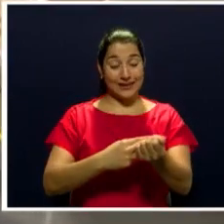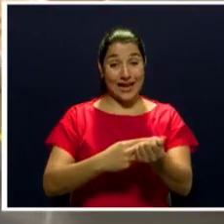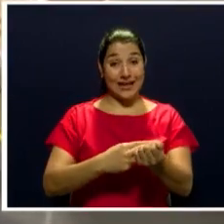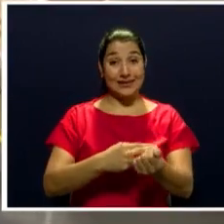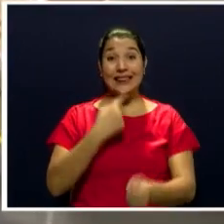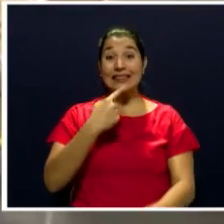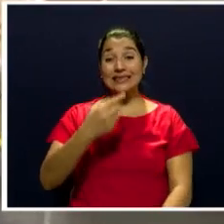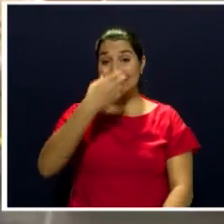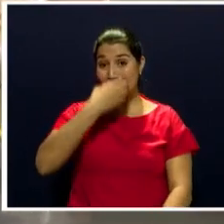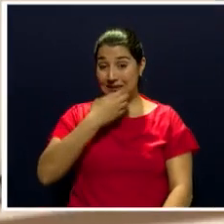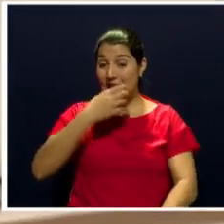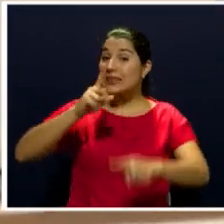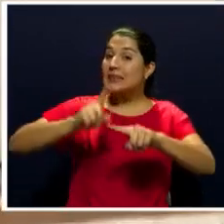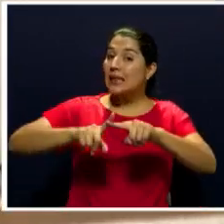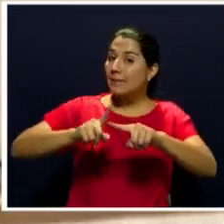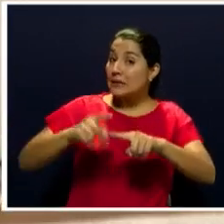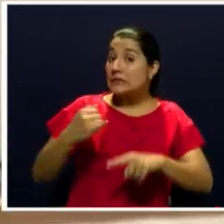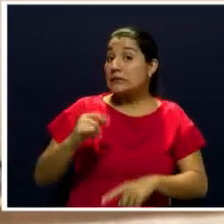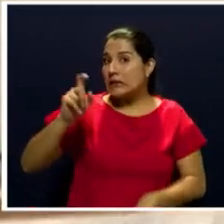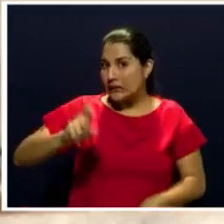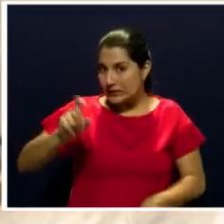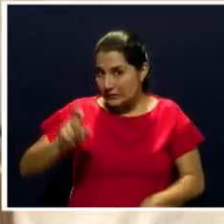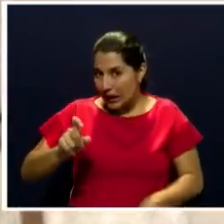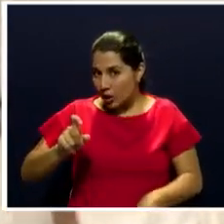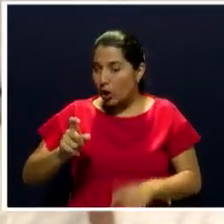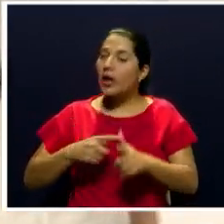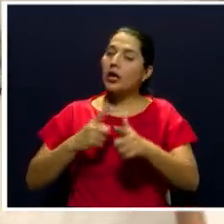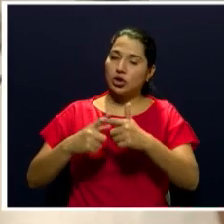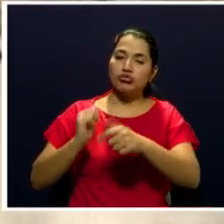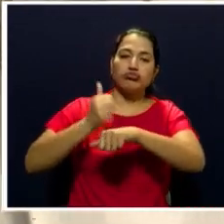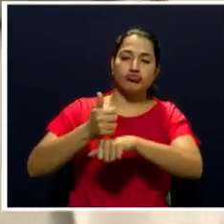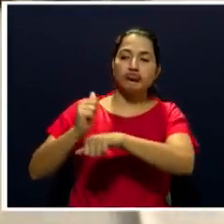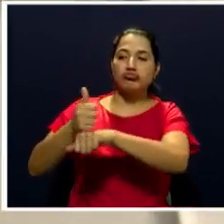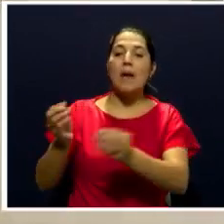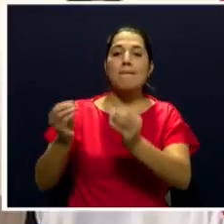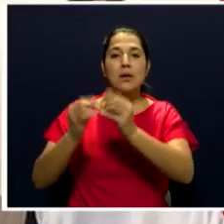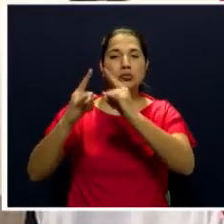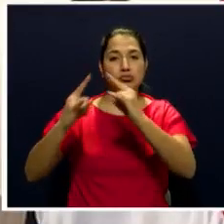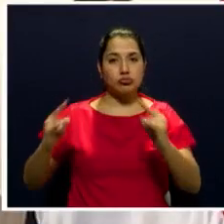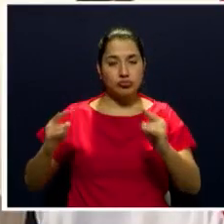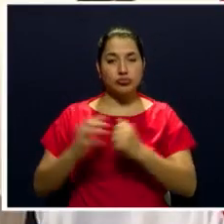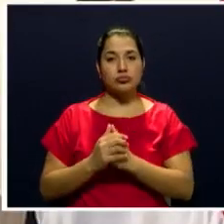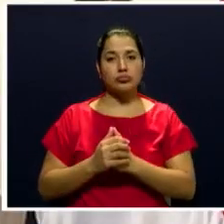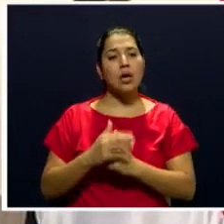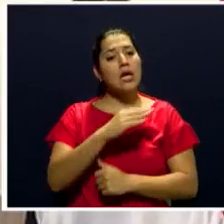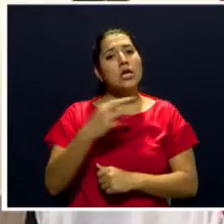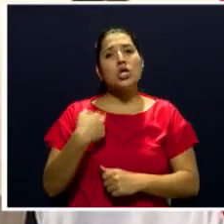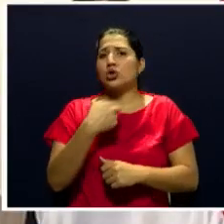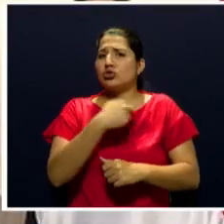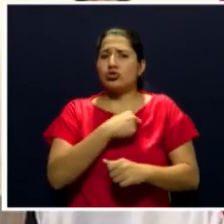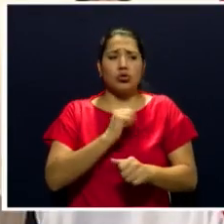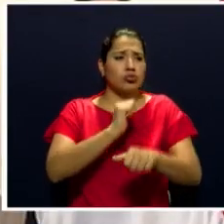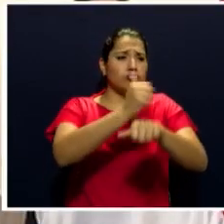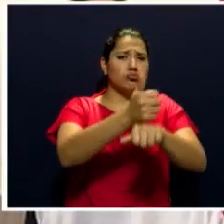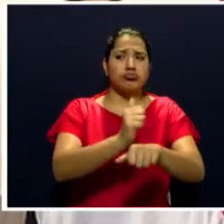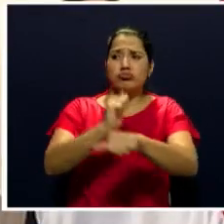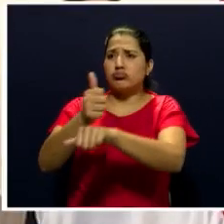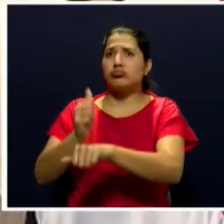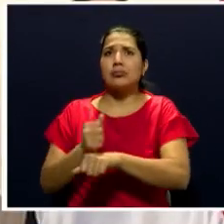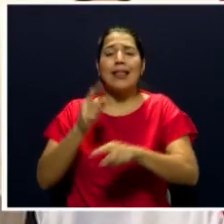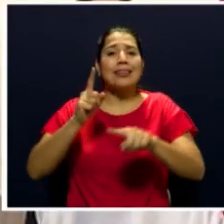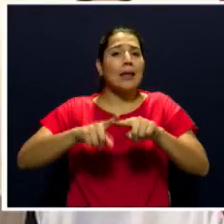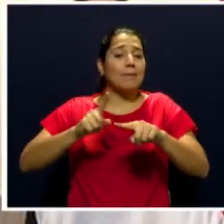indicó que dependiendo de la necesidad, así se irán instalando más de estos módulos. Y estaremos armando módulos de acuerdo a